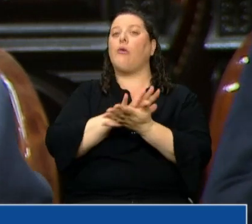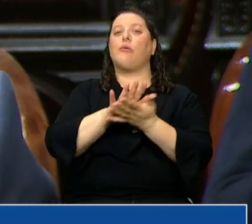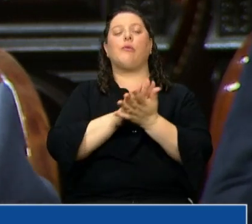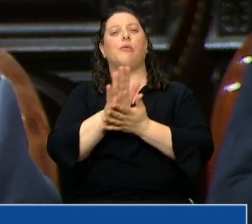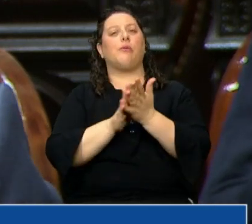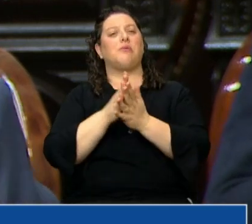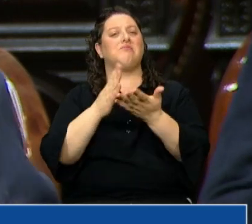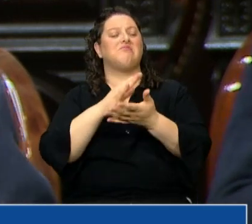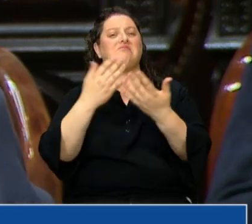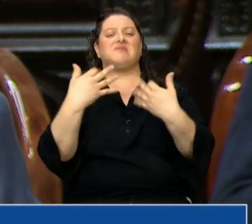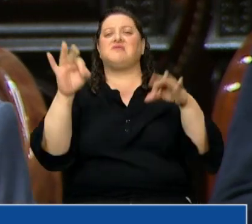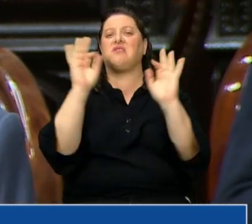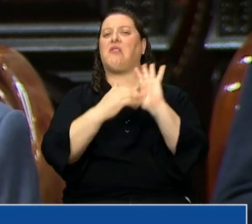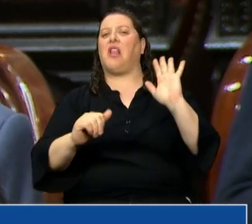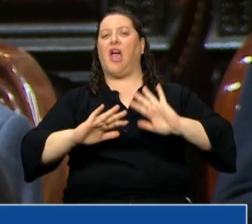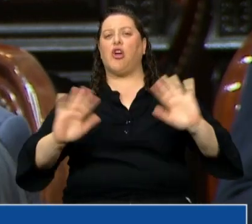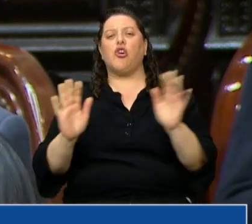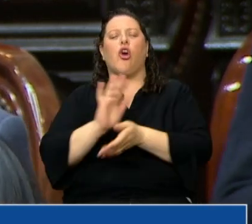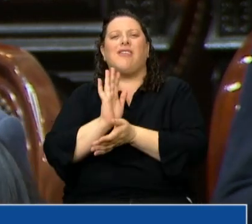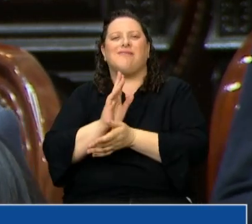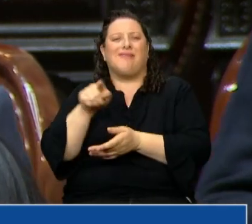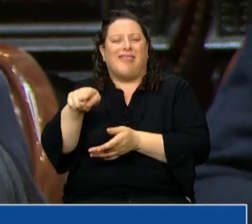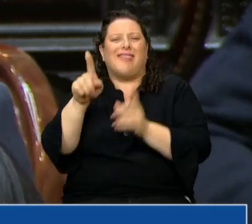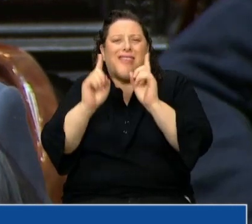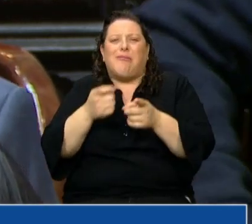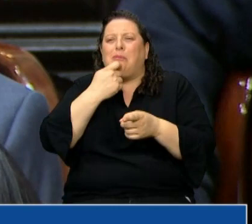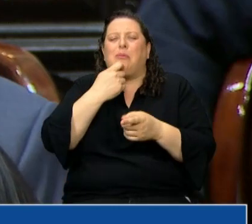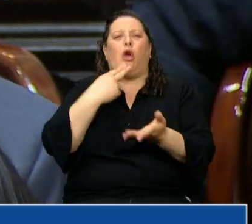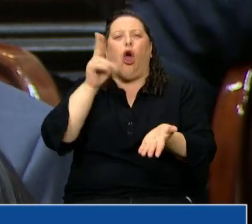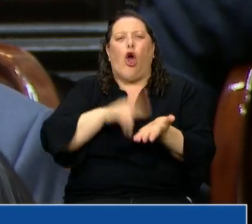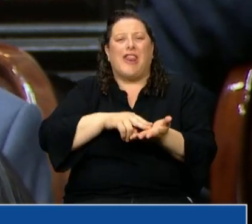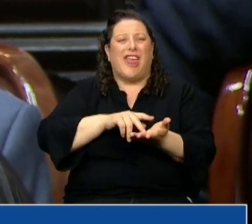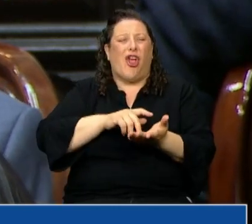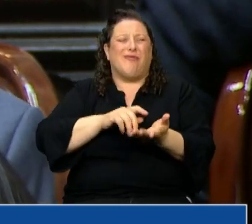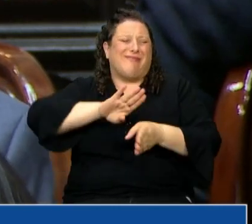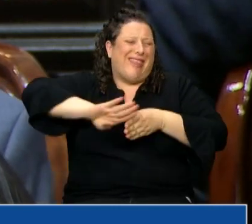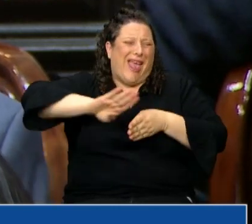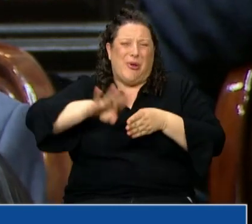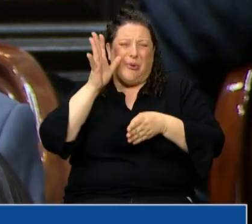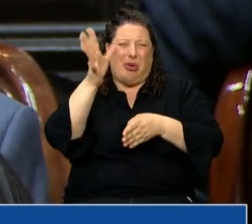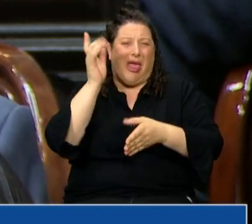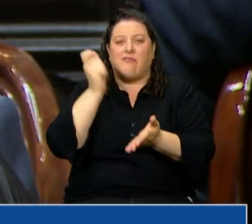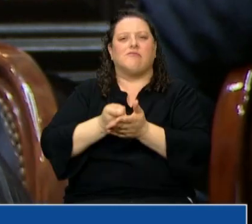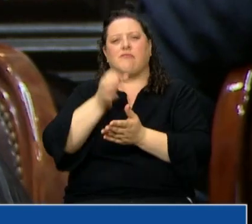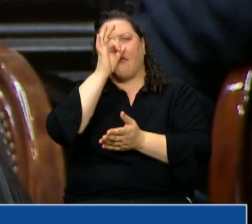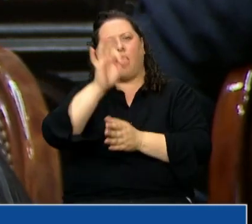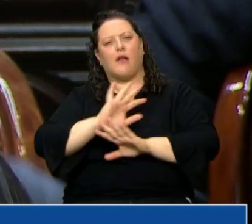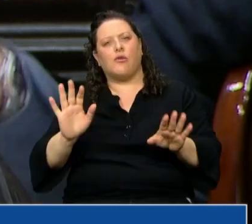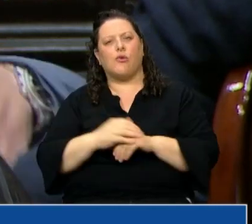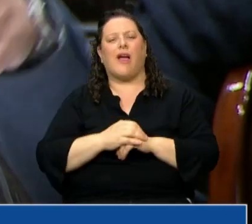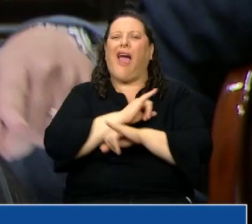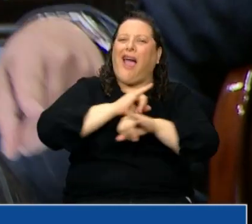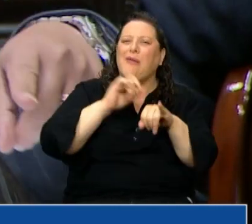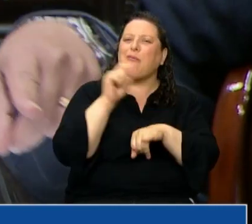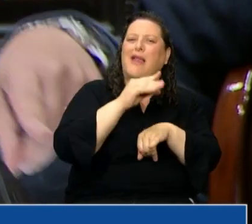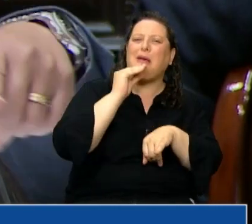al Estado argentino cuando no le pagaron al correo. Mire, la campaña de Massa no es la más cara del mundo. La